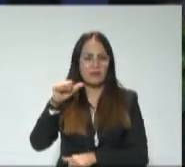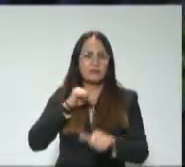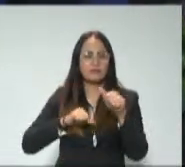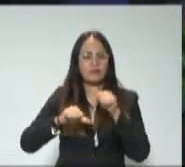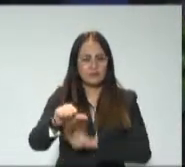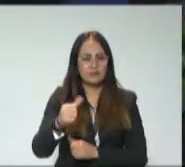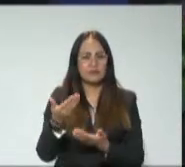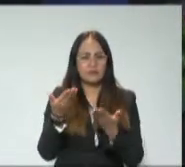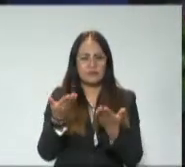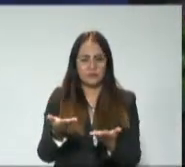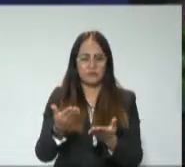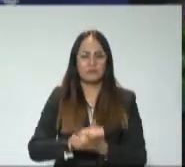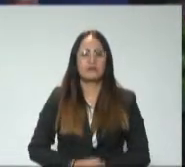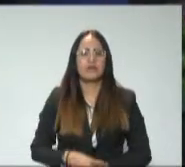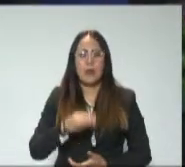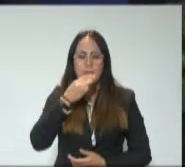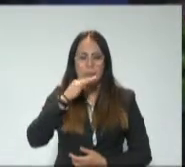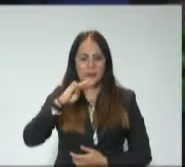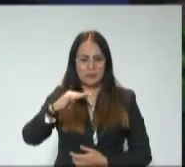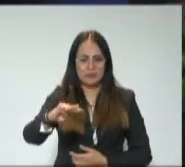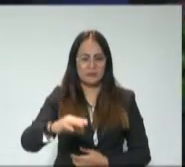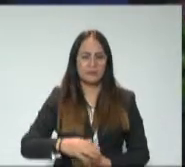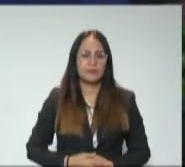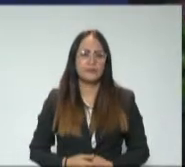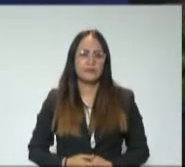tan amable en dirigirnos su